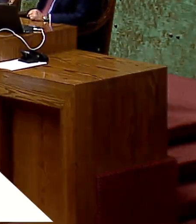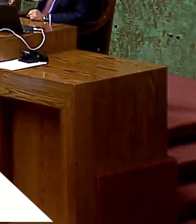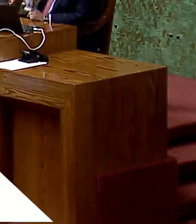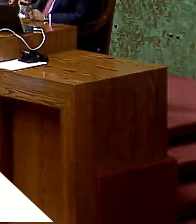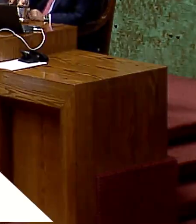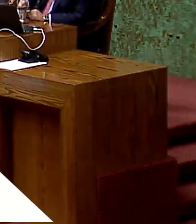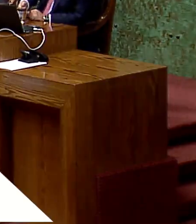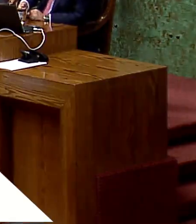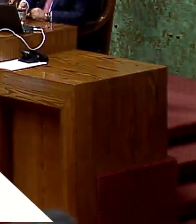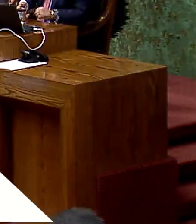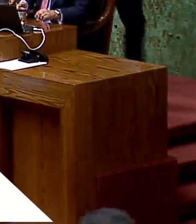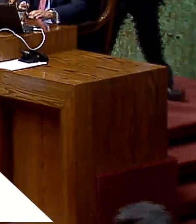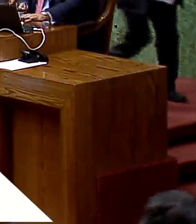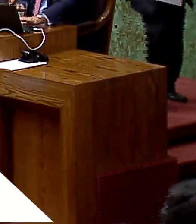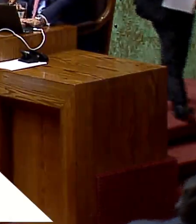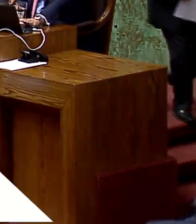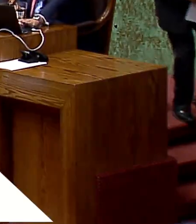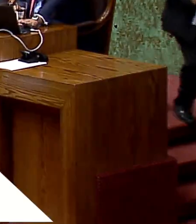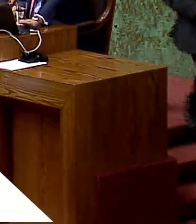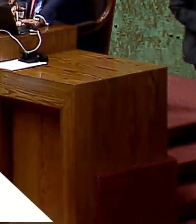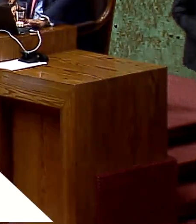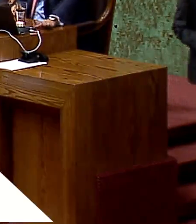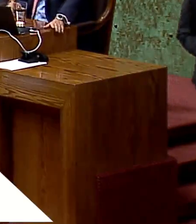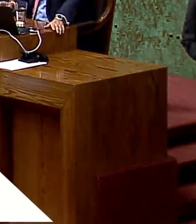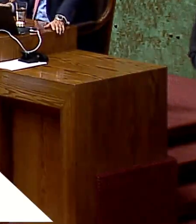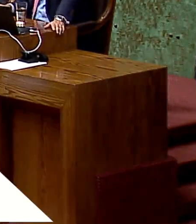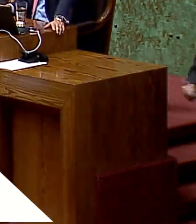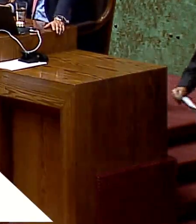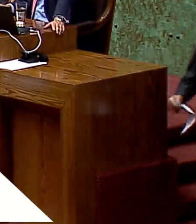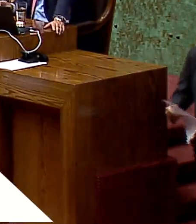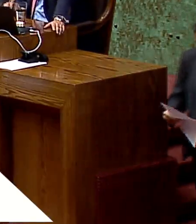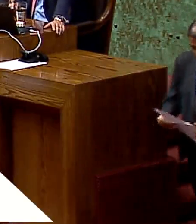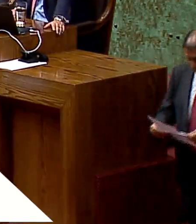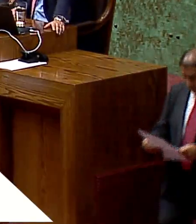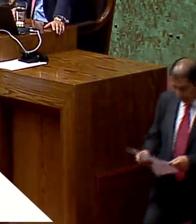Muchas gracias muchas